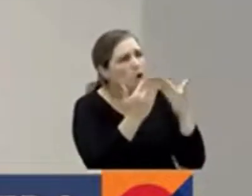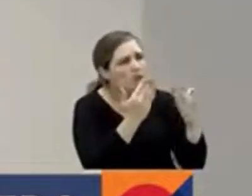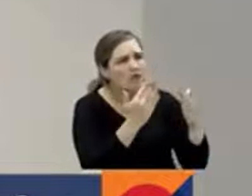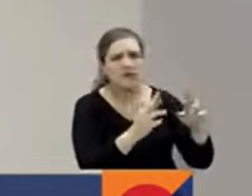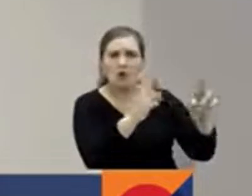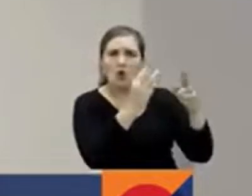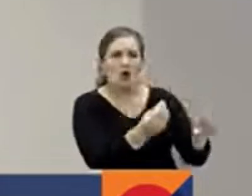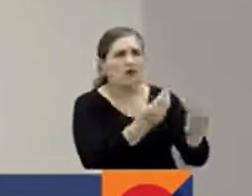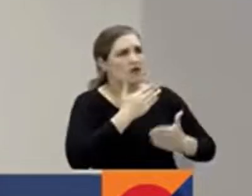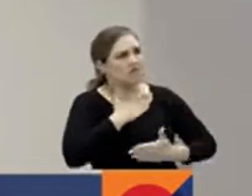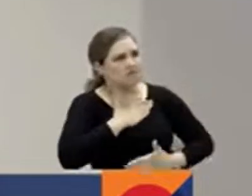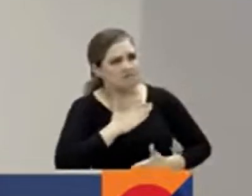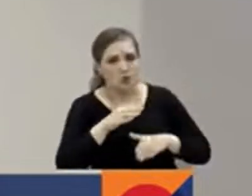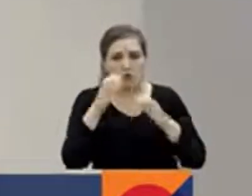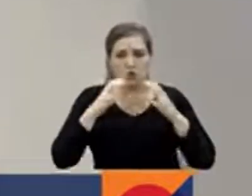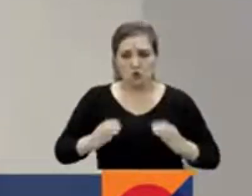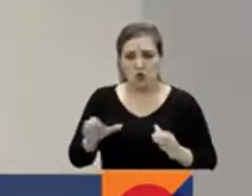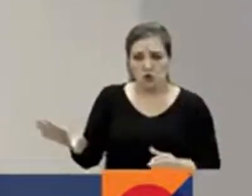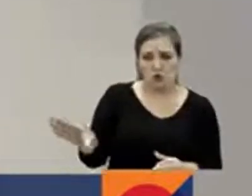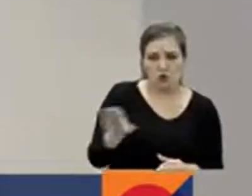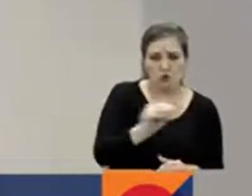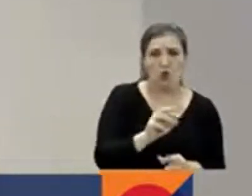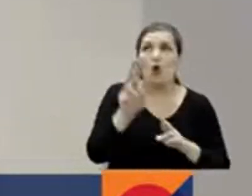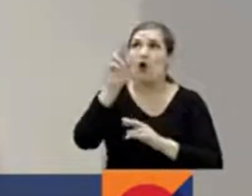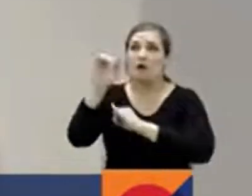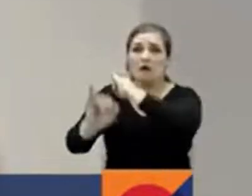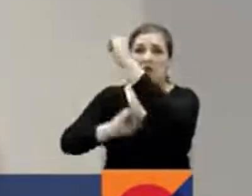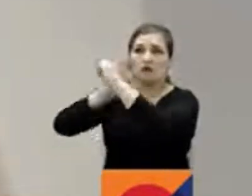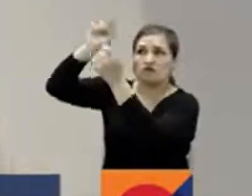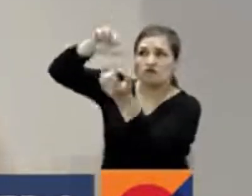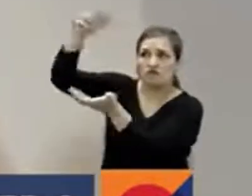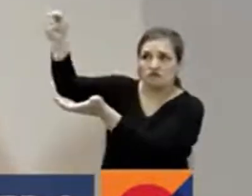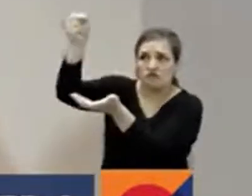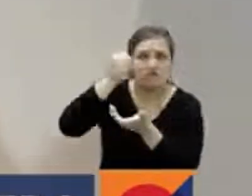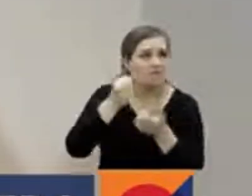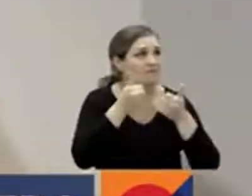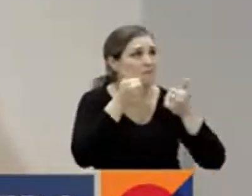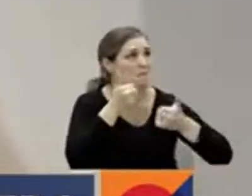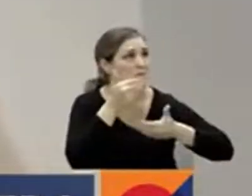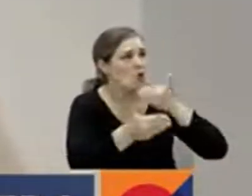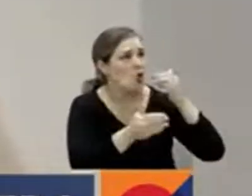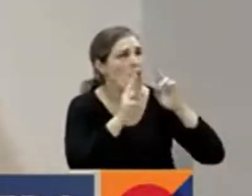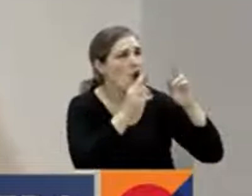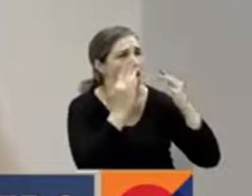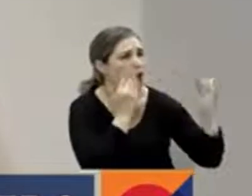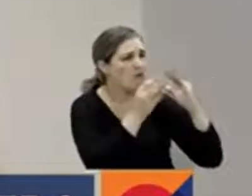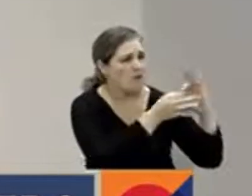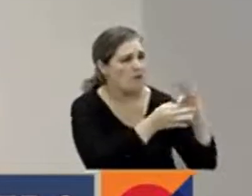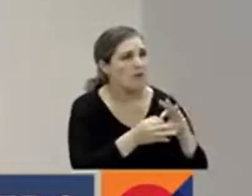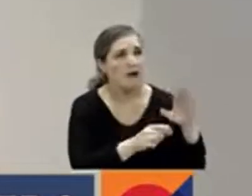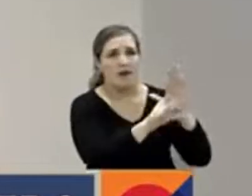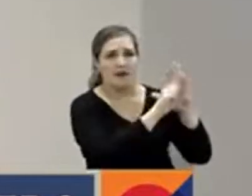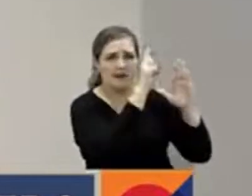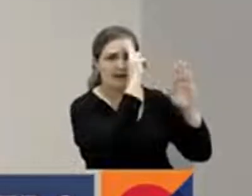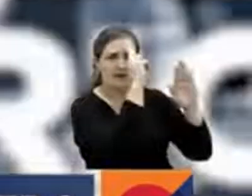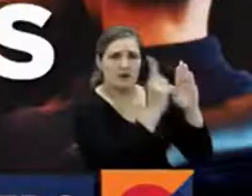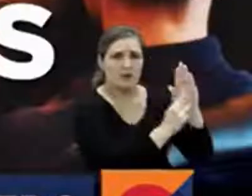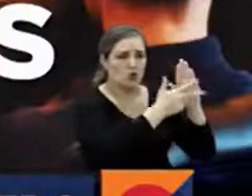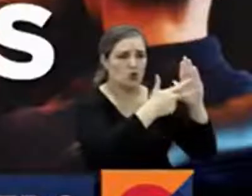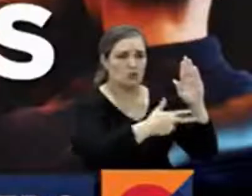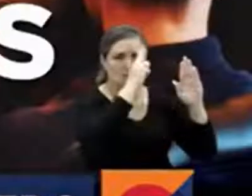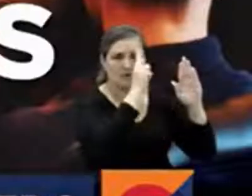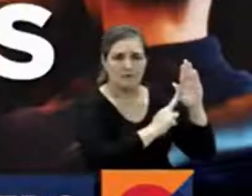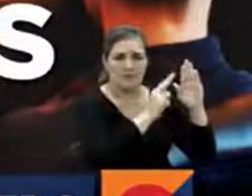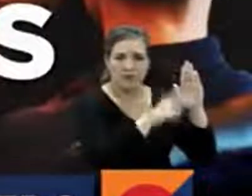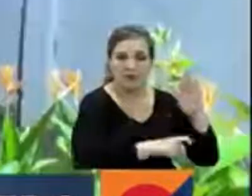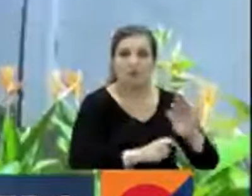para los ciudadanos, que haya confianza para los inversionistas, que haya confianza en el cumplimiento de la ley y el respeto de la Constitución.